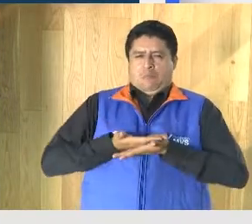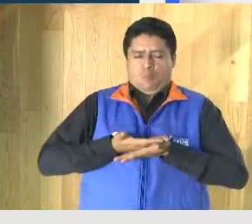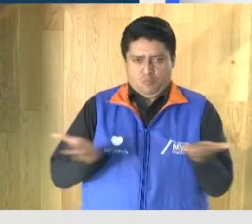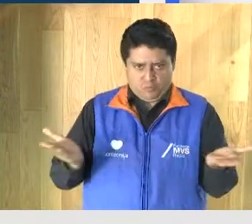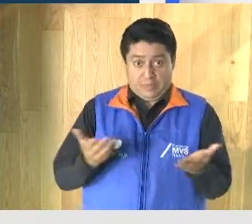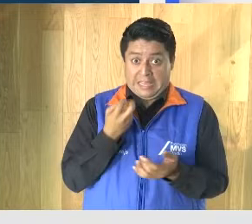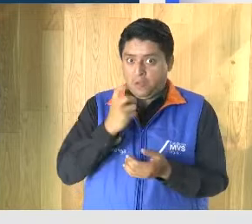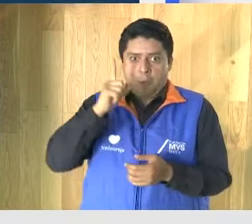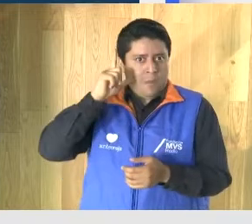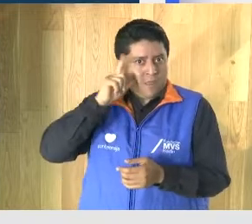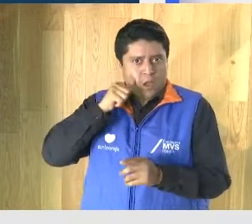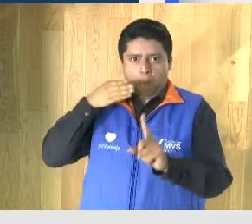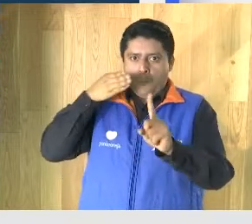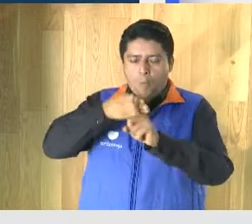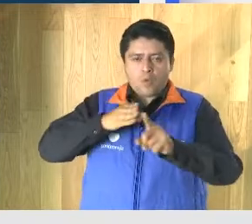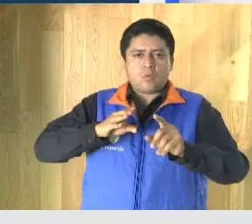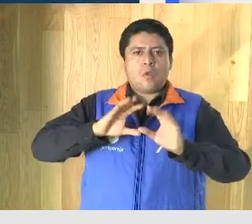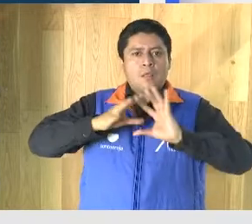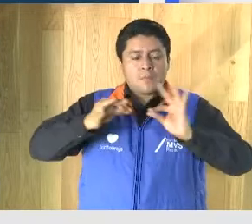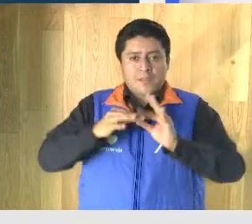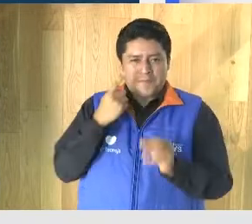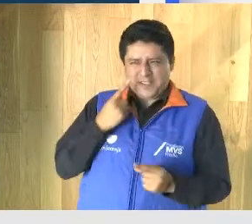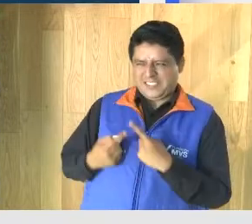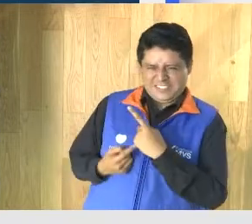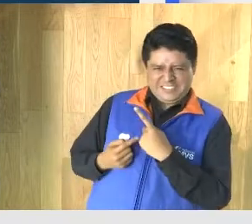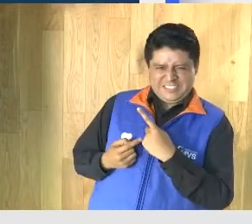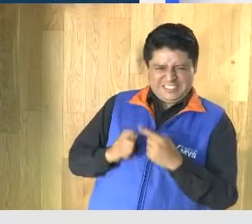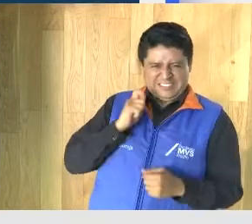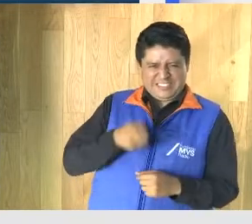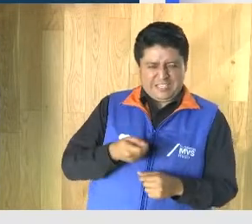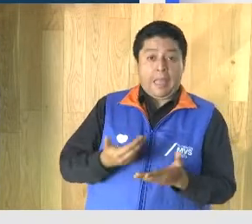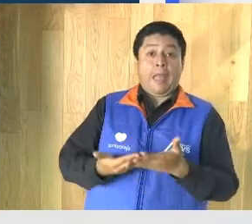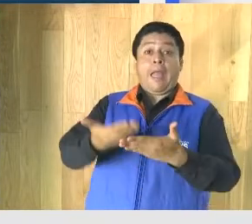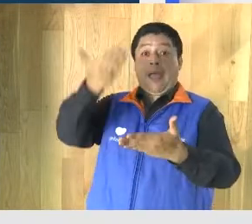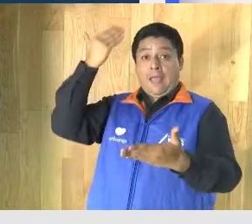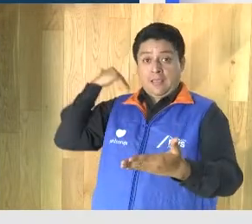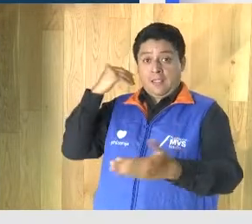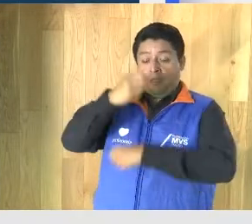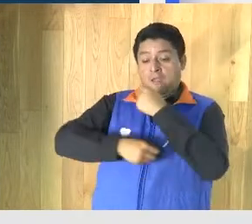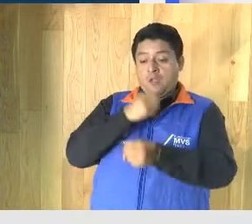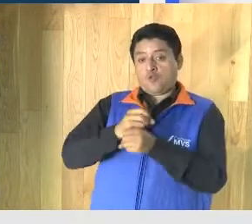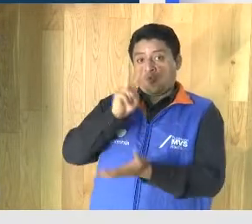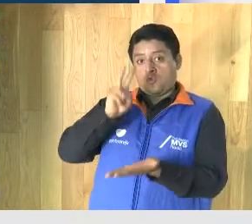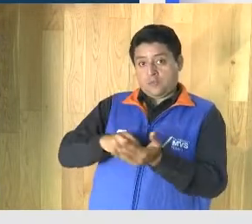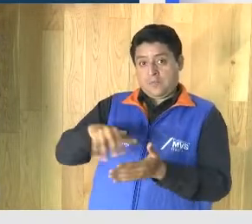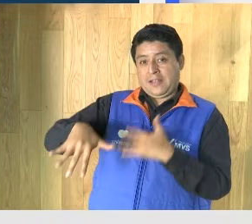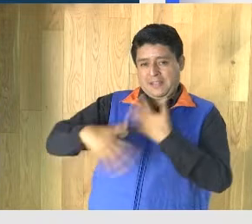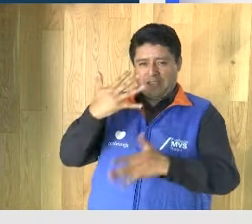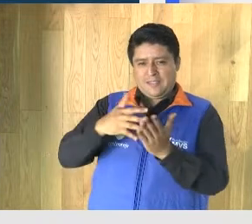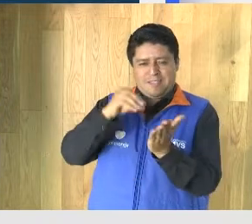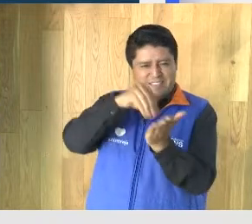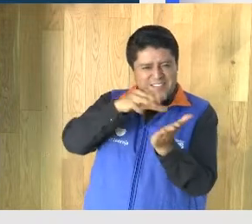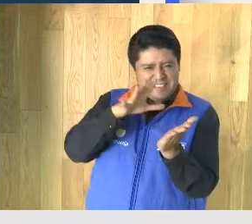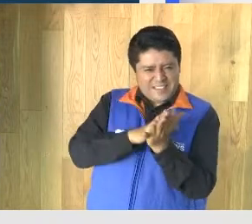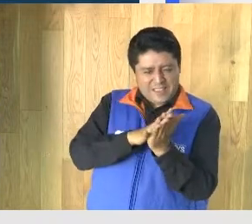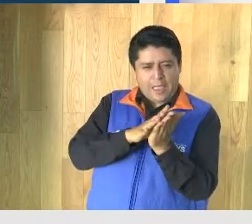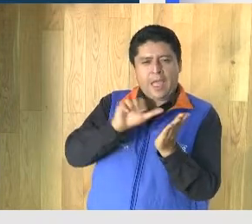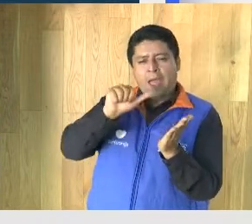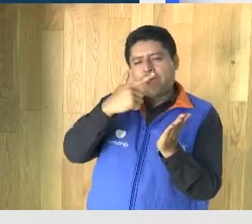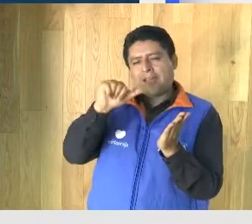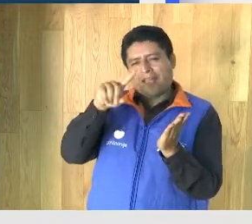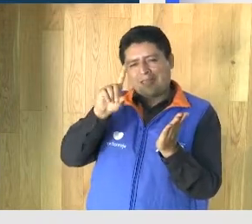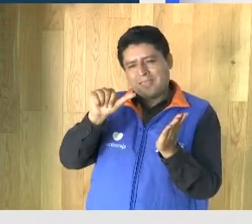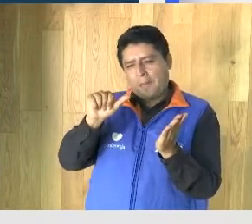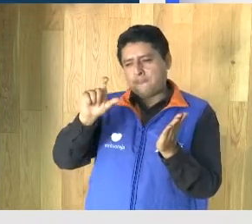pues aquí se hace una radiografía de que por primera vez desde 2015, desde que se lanzó la Agenda 2030, hemos revertido el avance